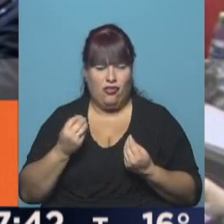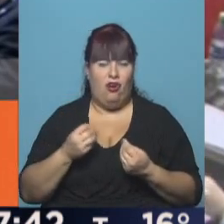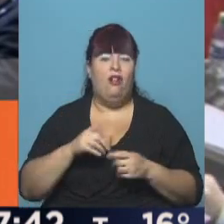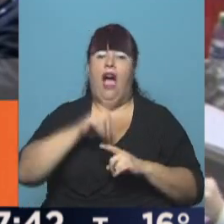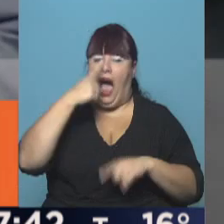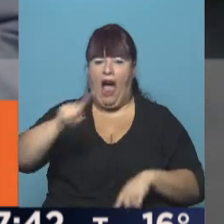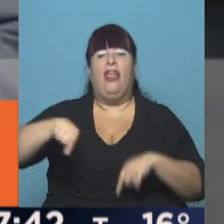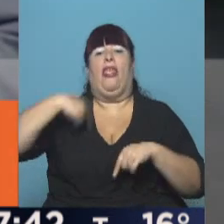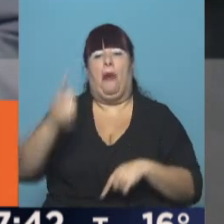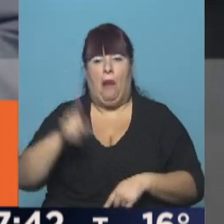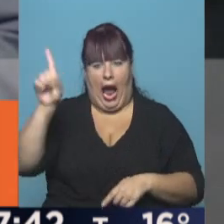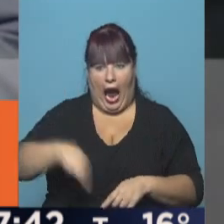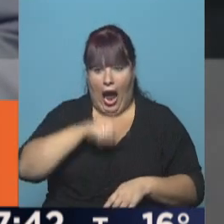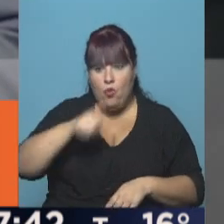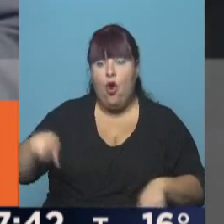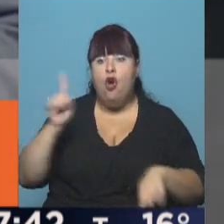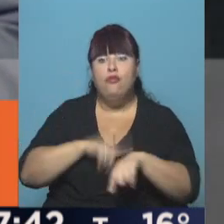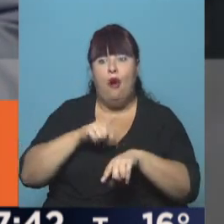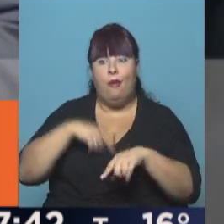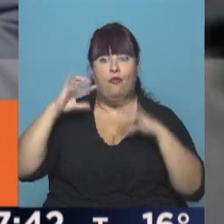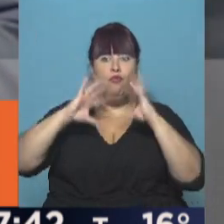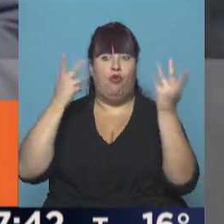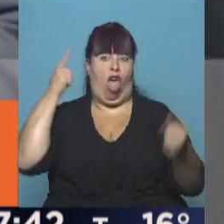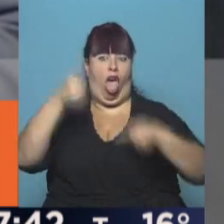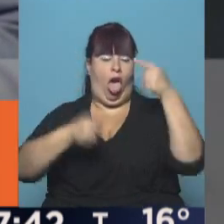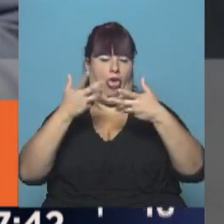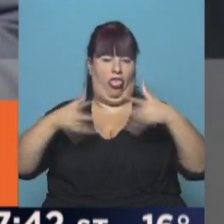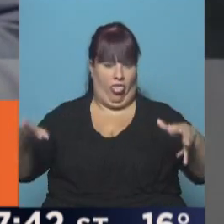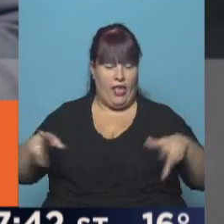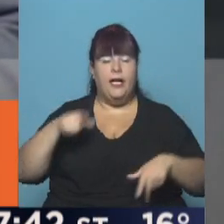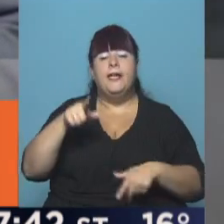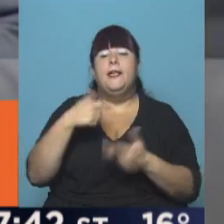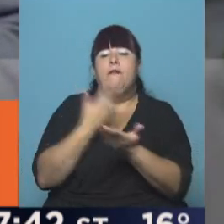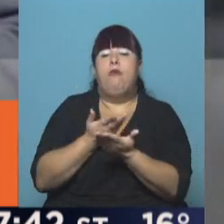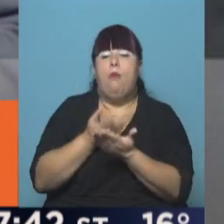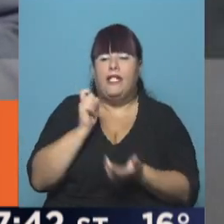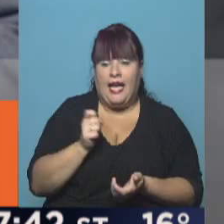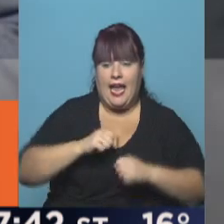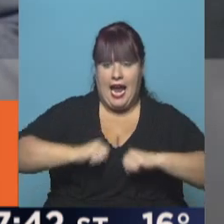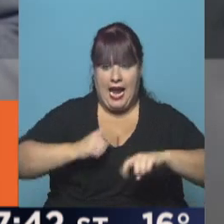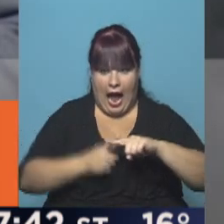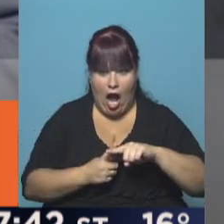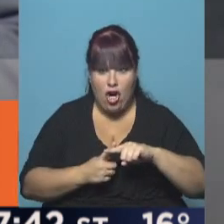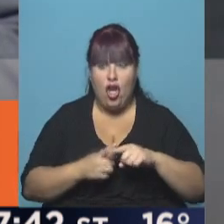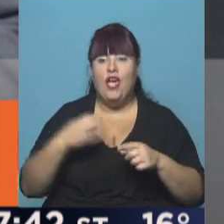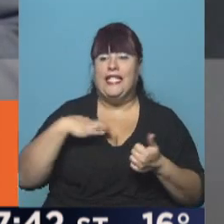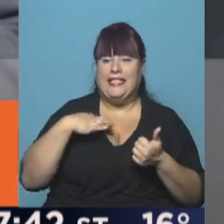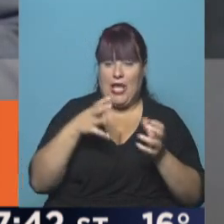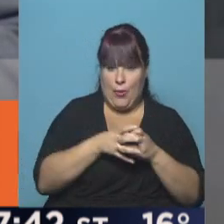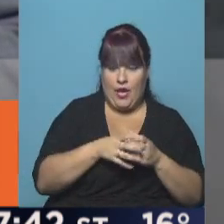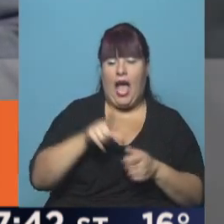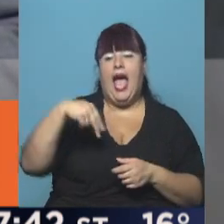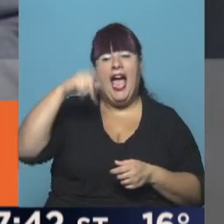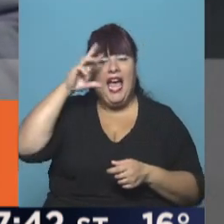fue anulada en medio de una condena mundial. Las iniciativas pertenecen a Elisa Carrió, de la Coalición Cívica, a